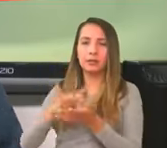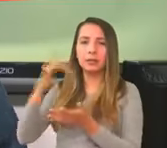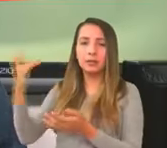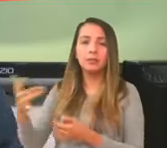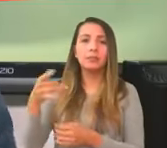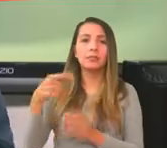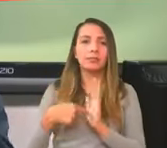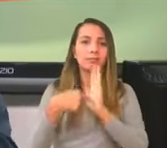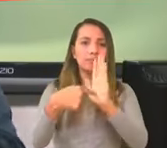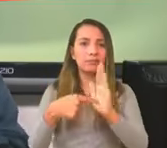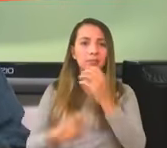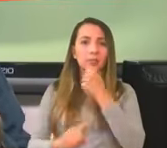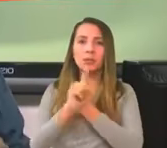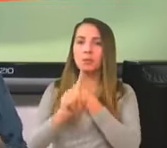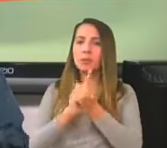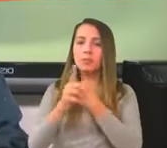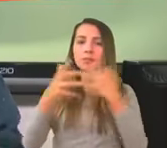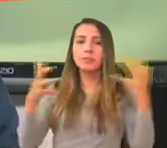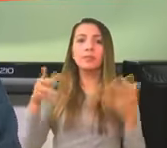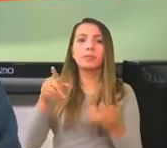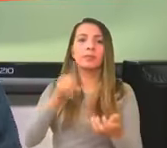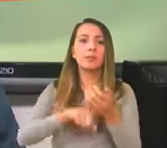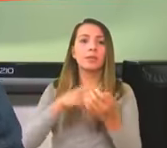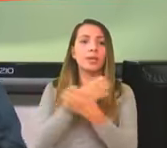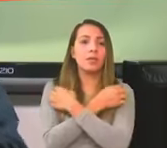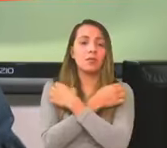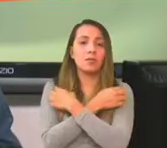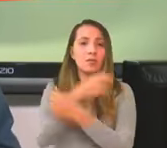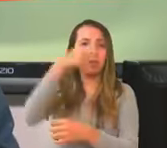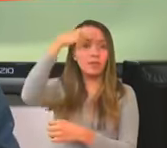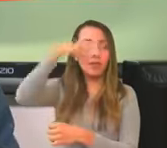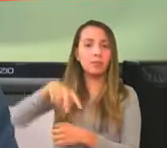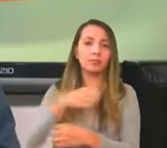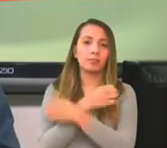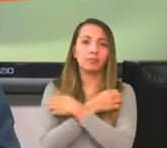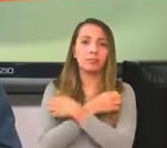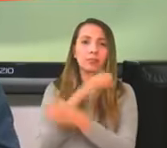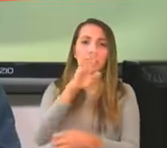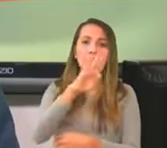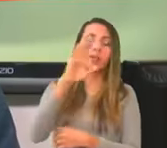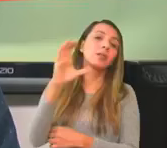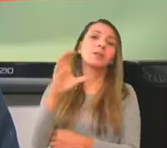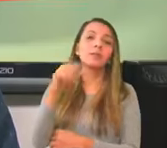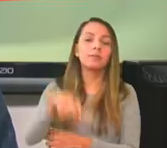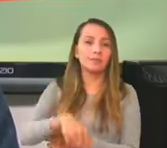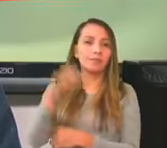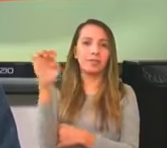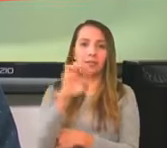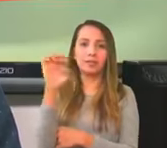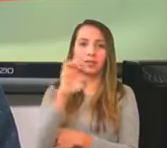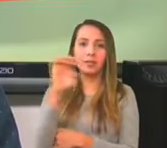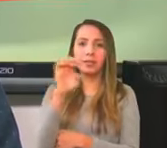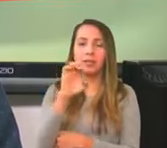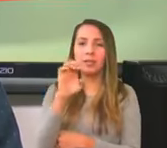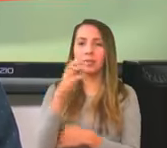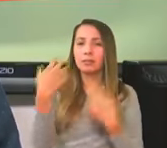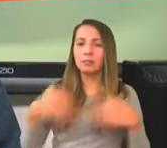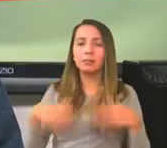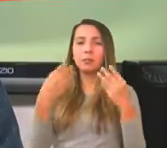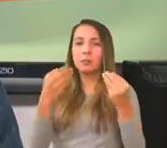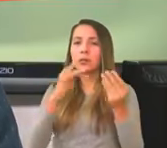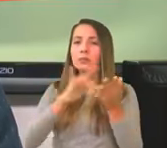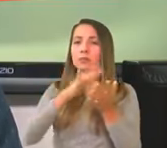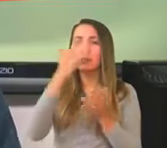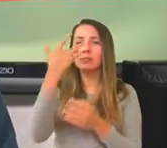una problemática de la educación en México, la educación en Baja California y en Ensenada. Muchas, muchas